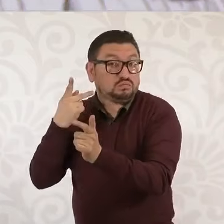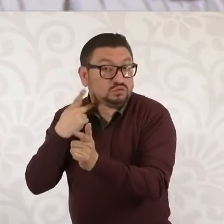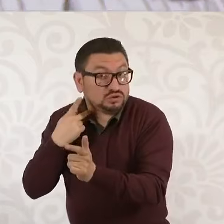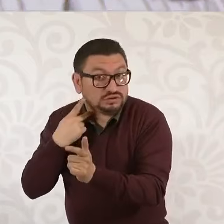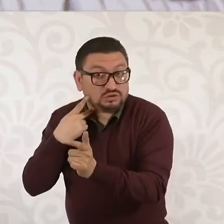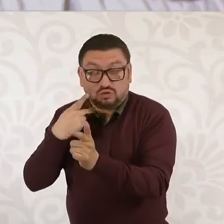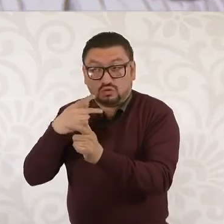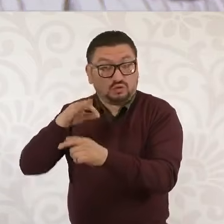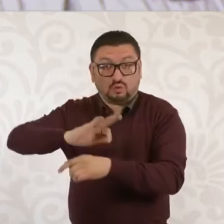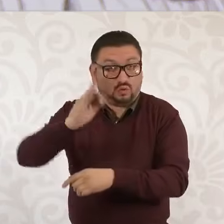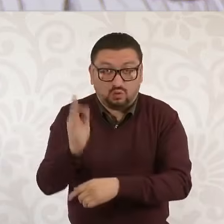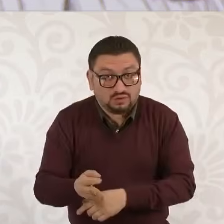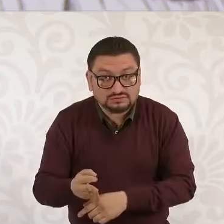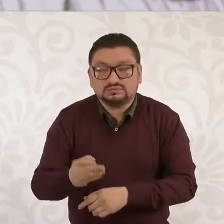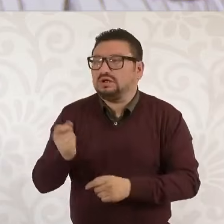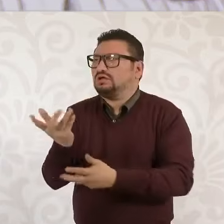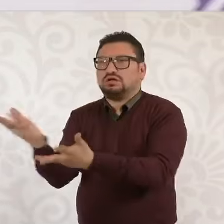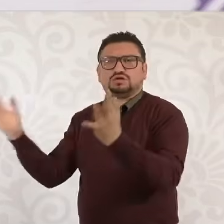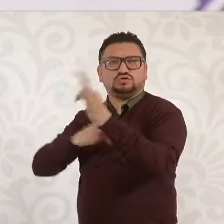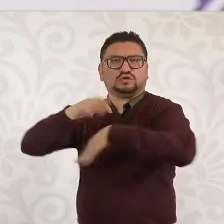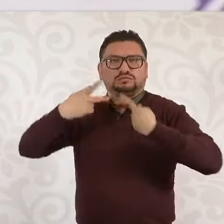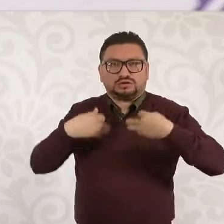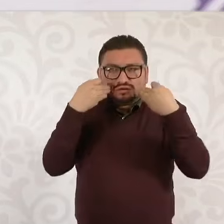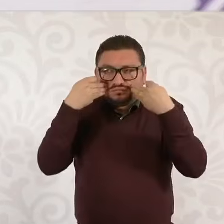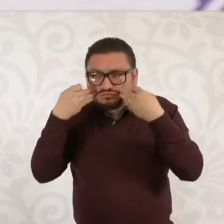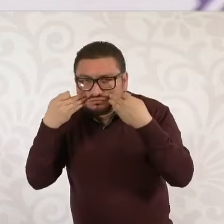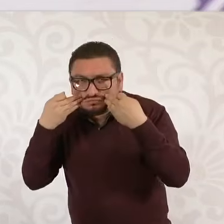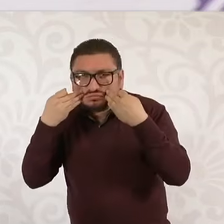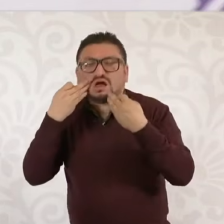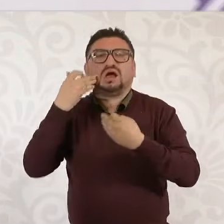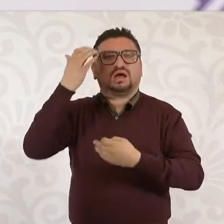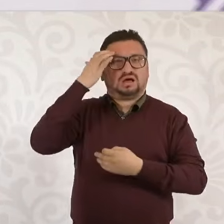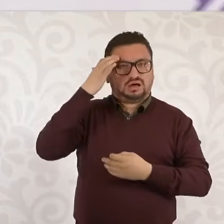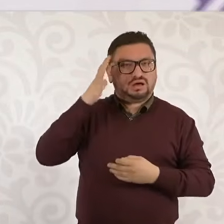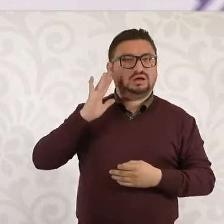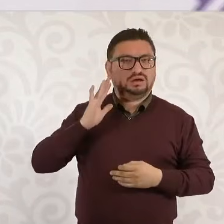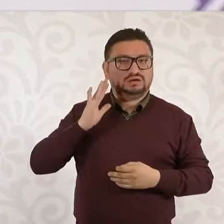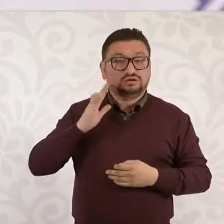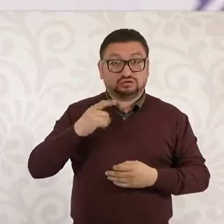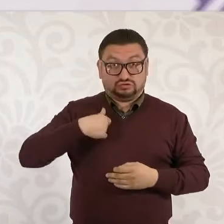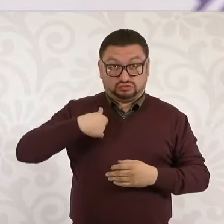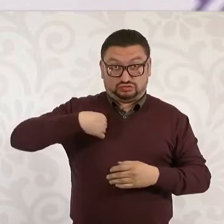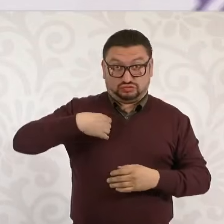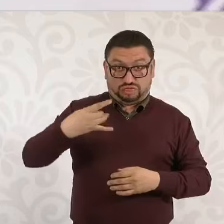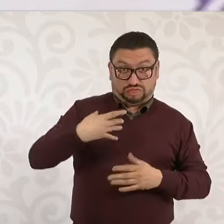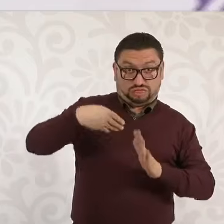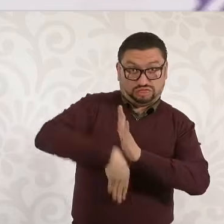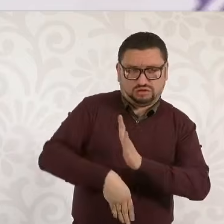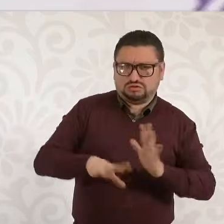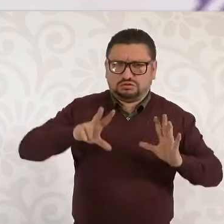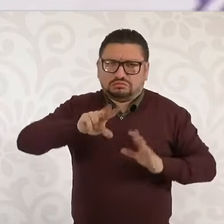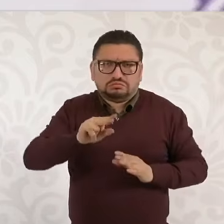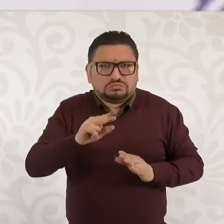reconocerá la gente en la votación. Pero ni es derrota, ni es, sino sencillamente es consecuencia